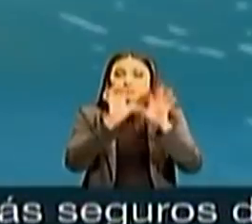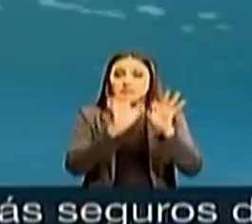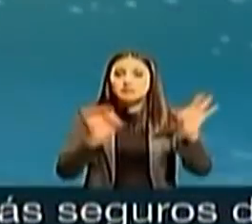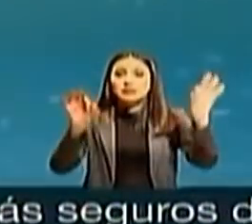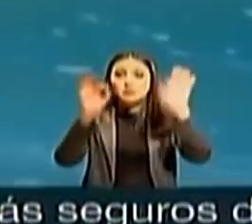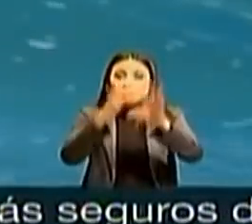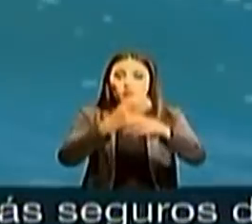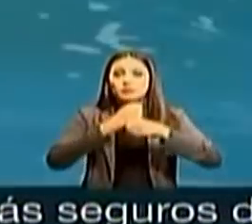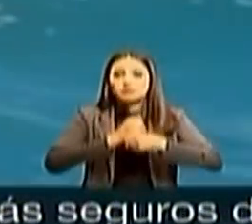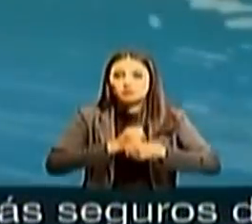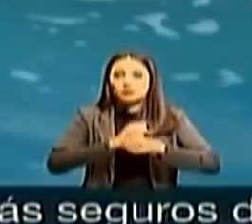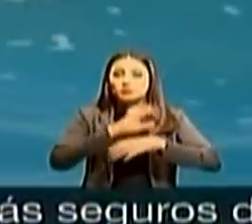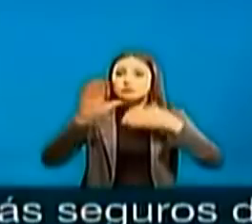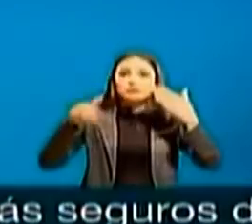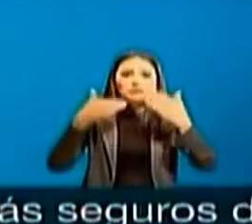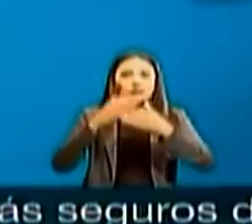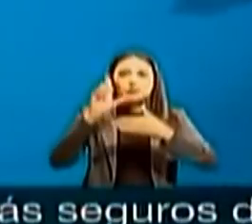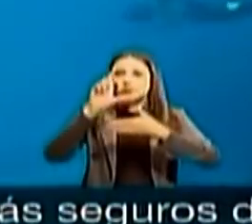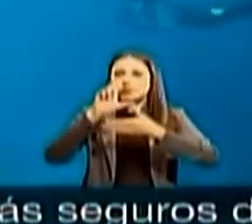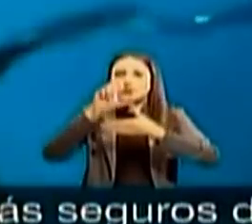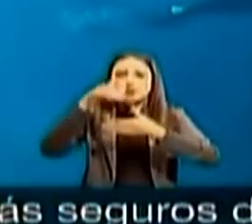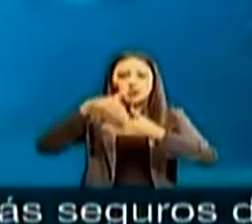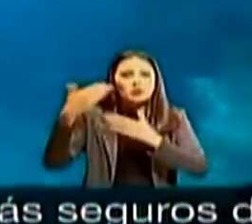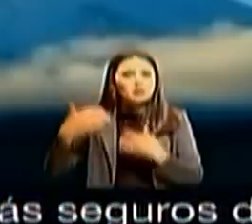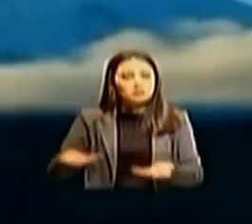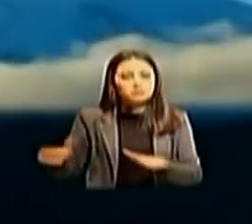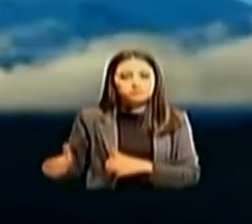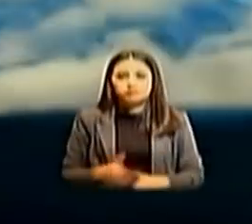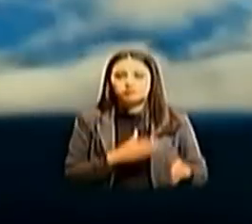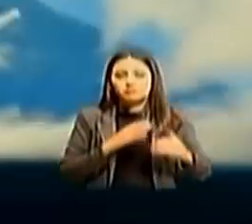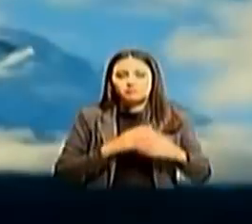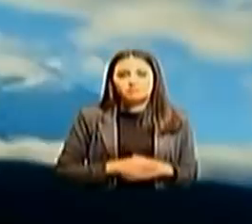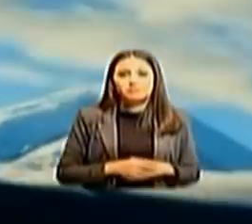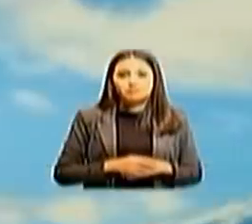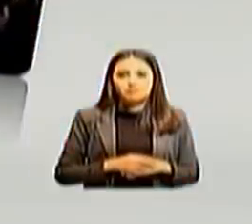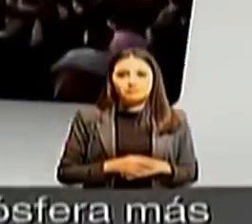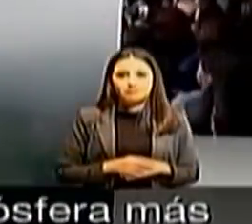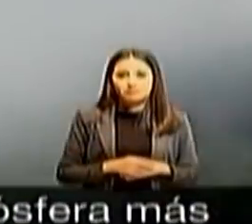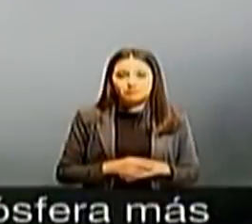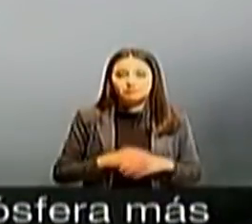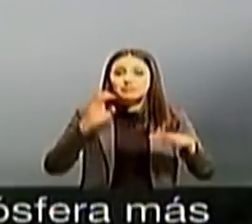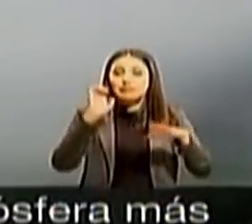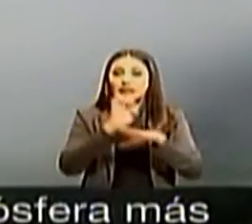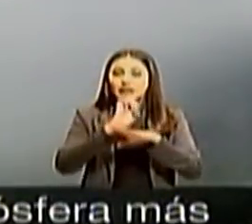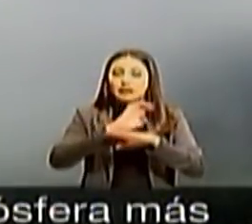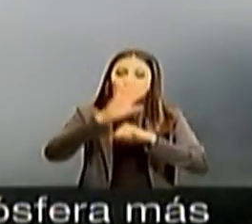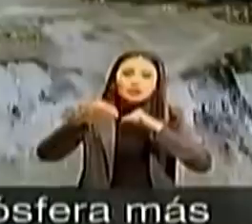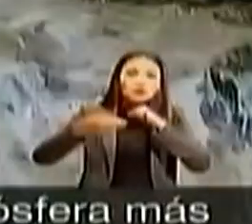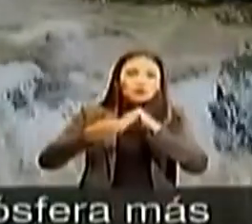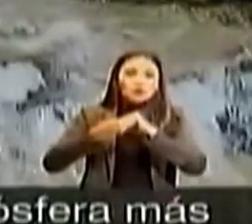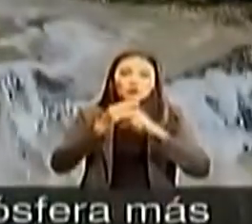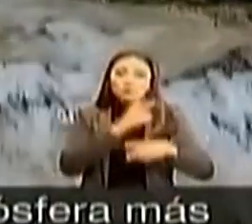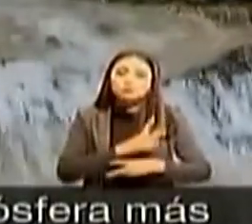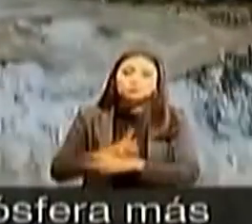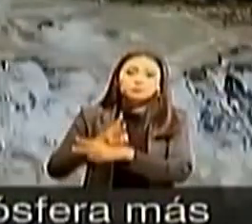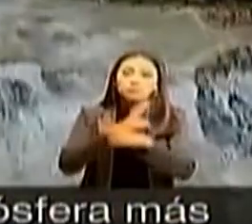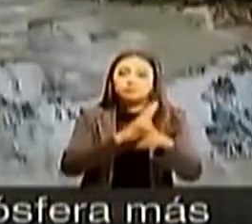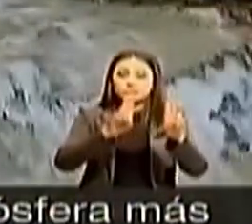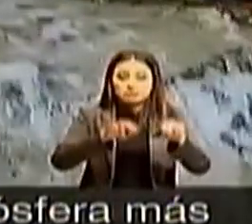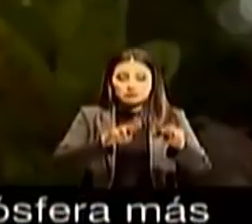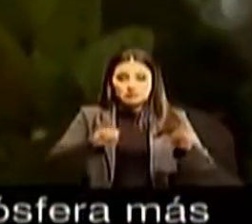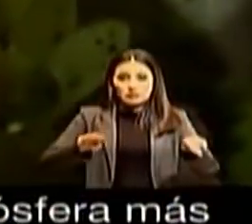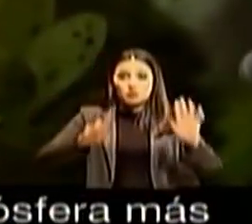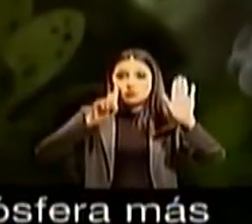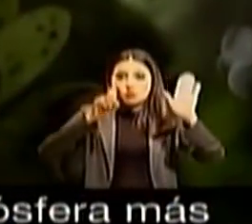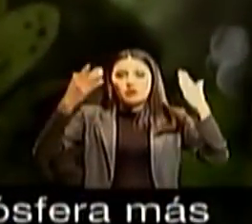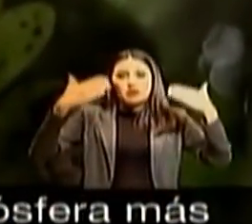países más seguros de la región y posee un plan de asistencia turística. Ecuador suma una reserva de biosfera más a la lista